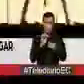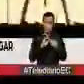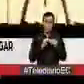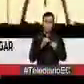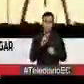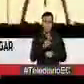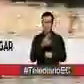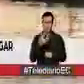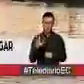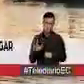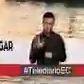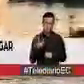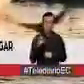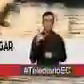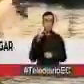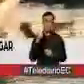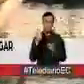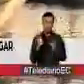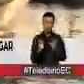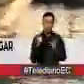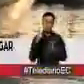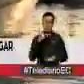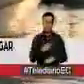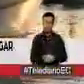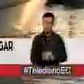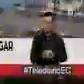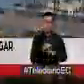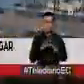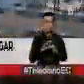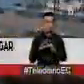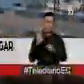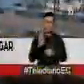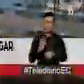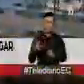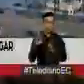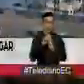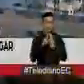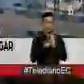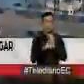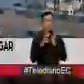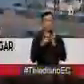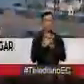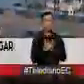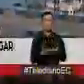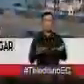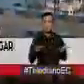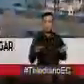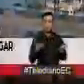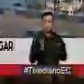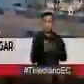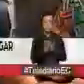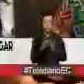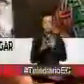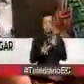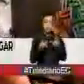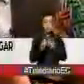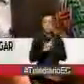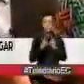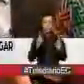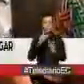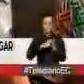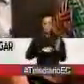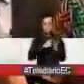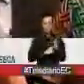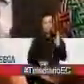el puesto 23 y debe cumplir las exigencias de la Unión Europea que busca erradicar la pesca ilegal. Que tenga